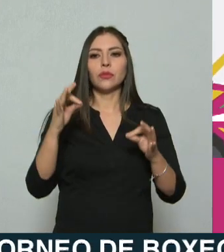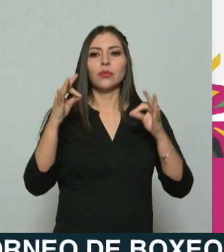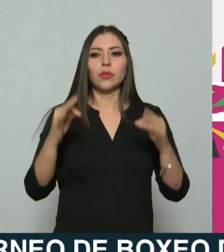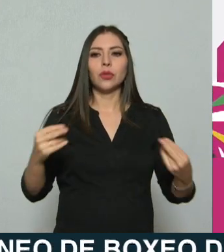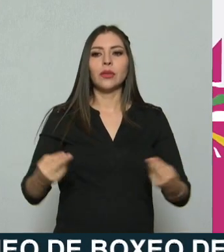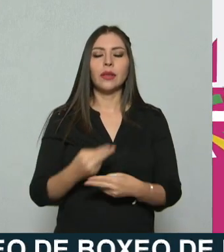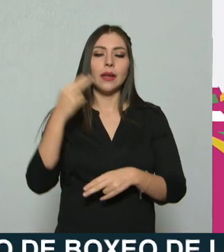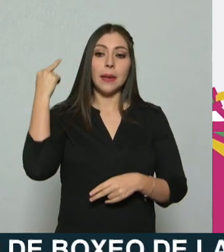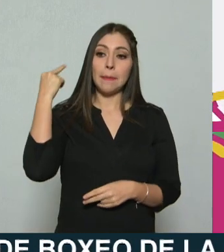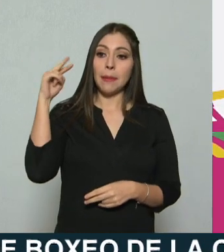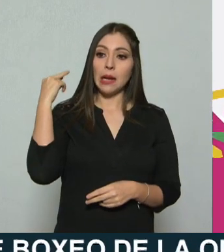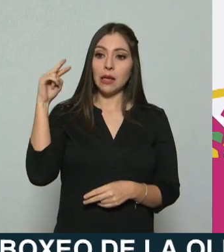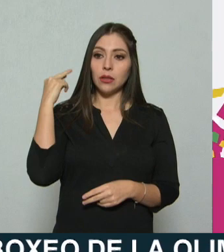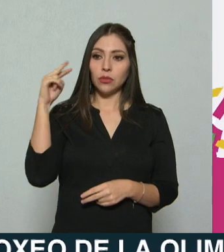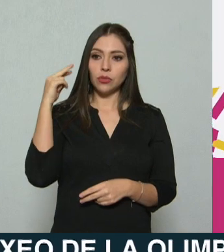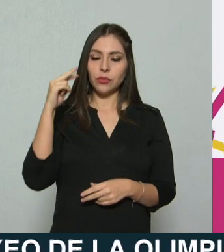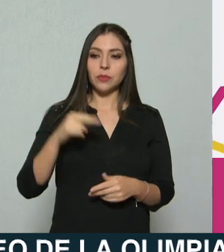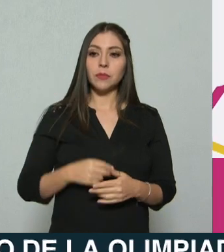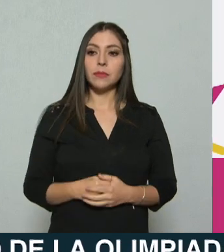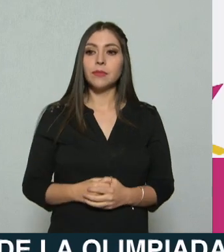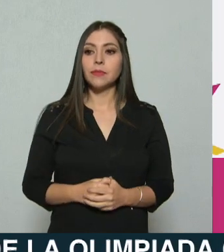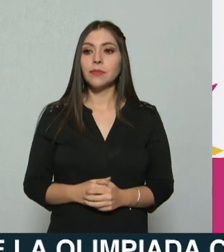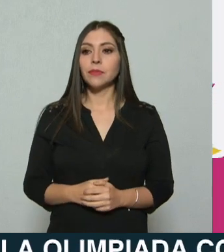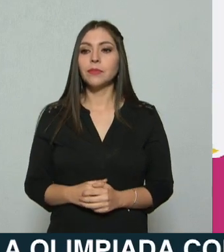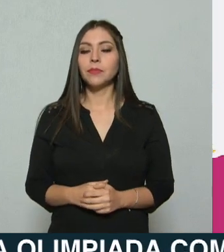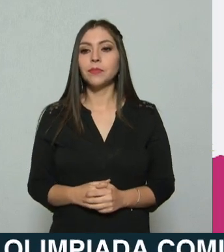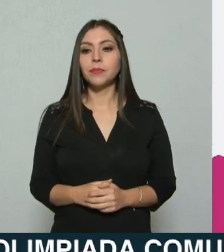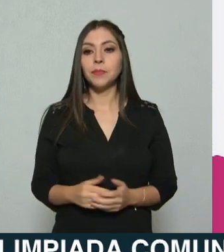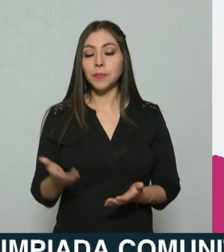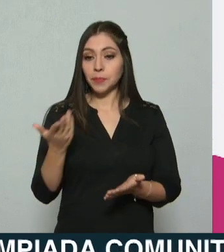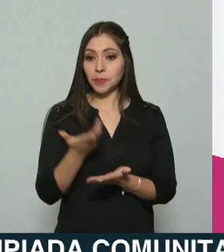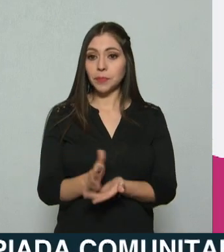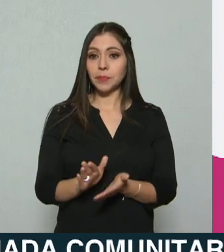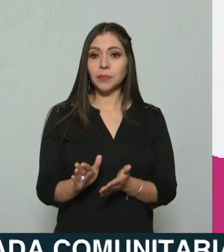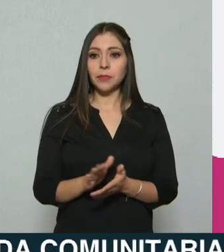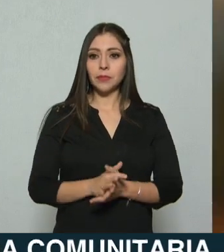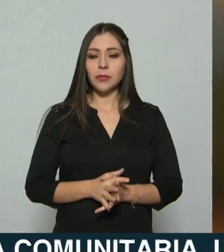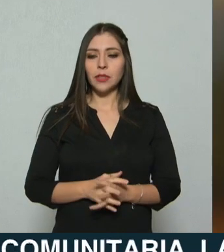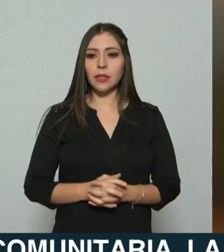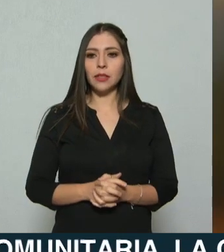en Veracruz o radicados en Veracruz. Y por otro lado, la muestra...